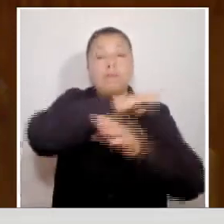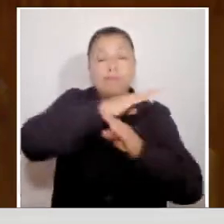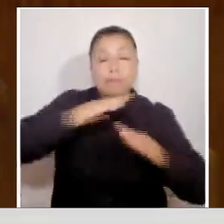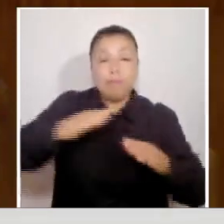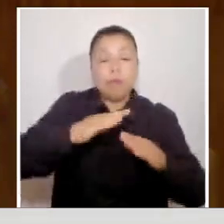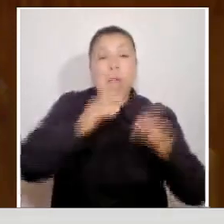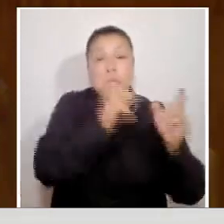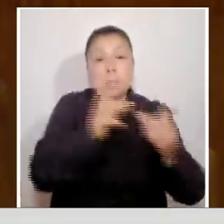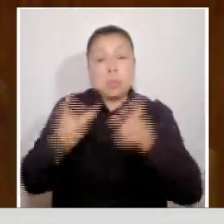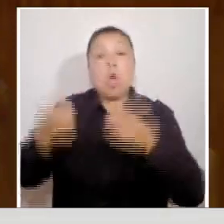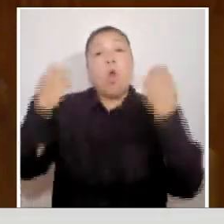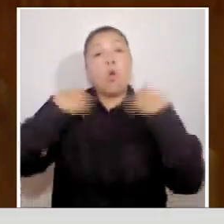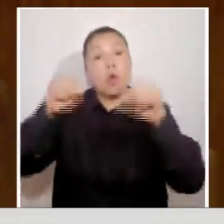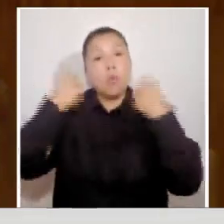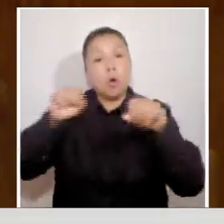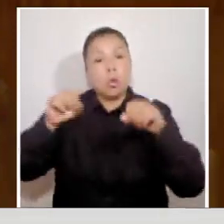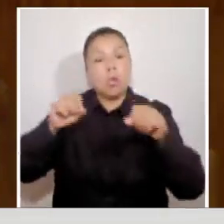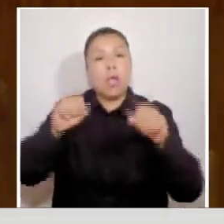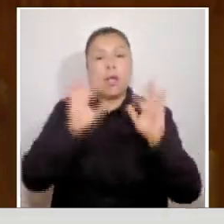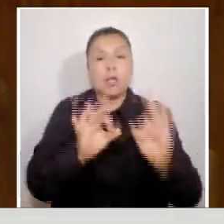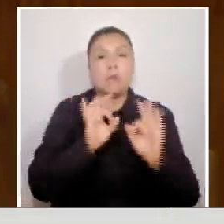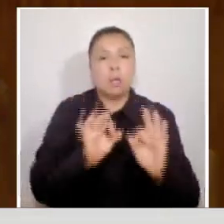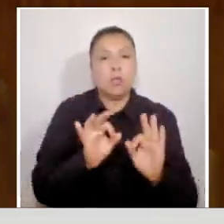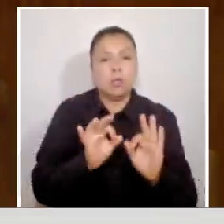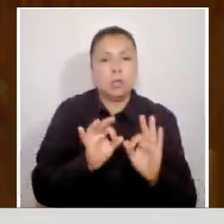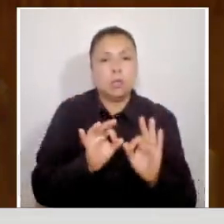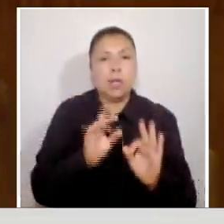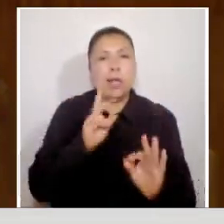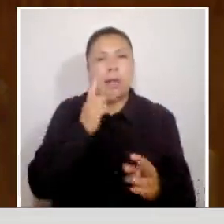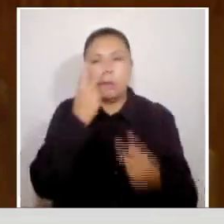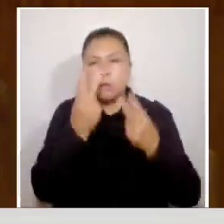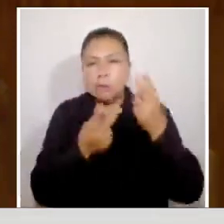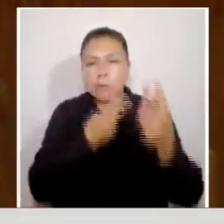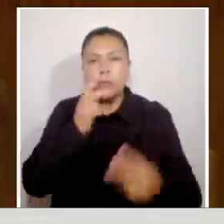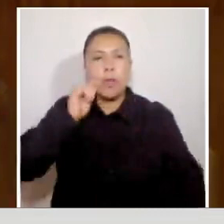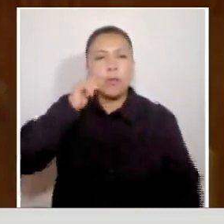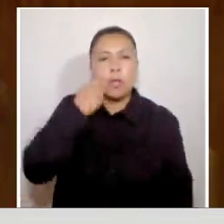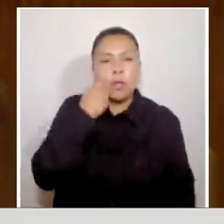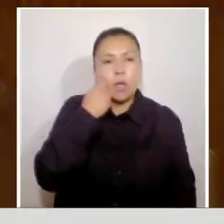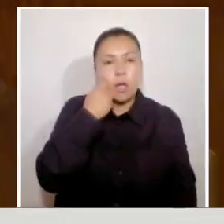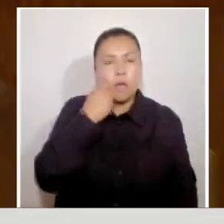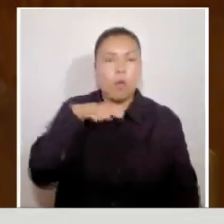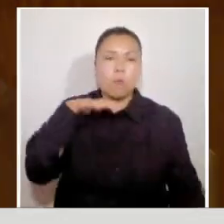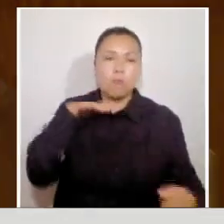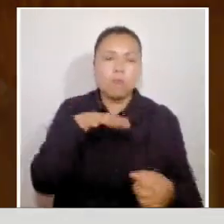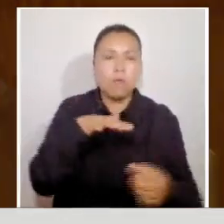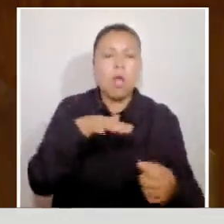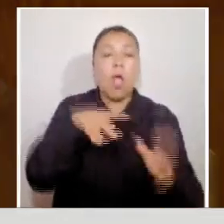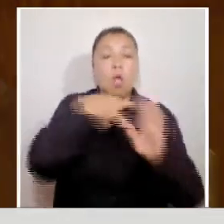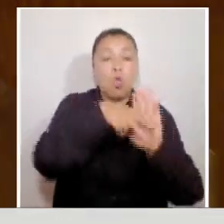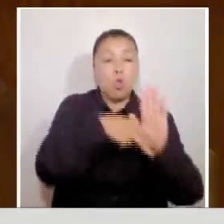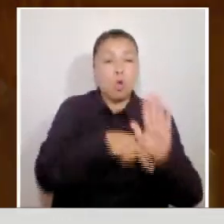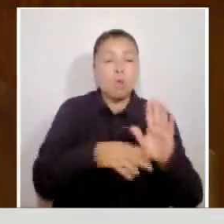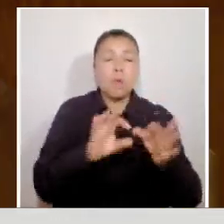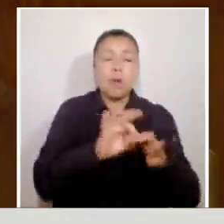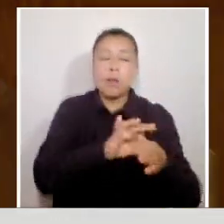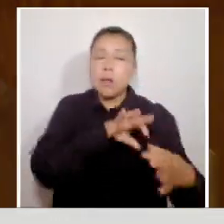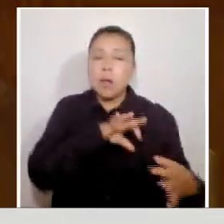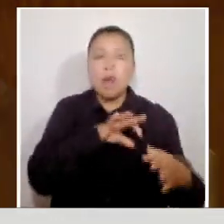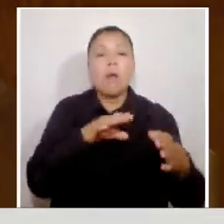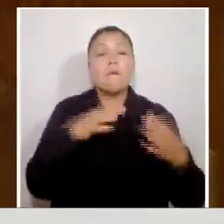deporte sobre todo teniendo a la vista el significativo impacto de aplicar esta normativa más gravosa a la práctica del